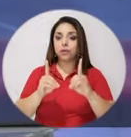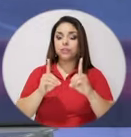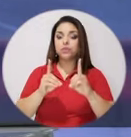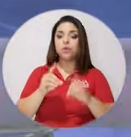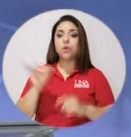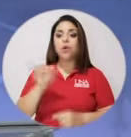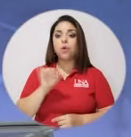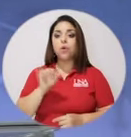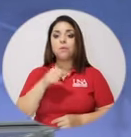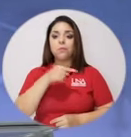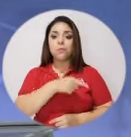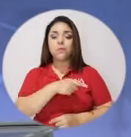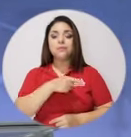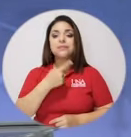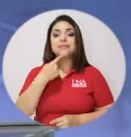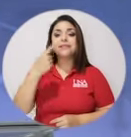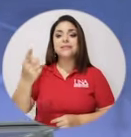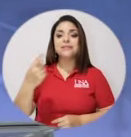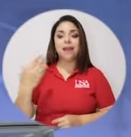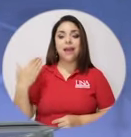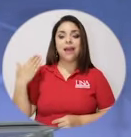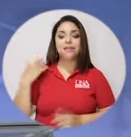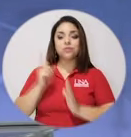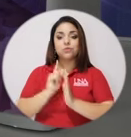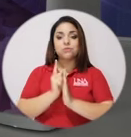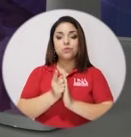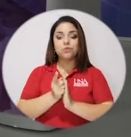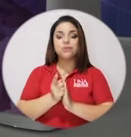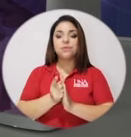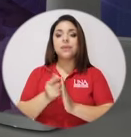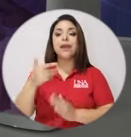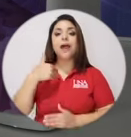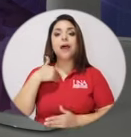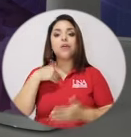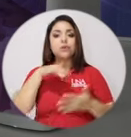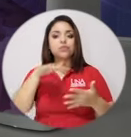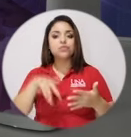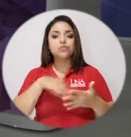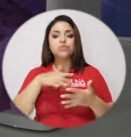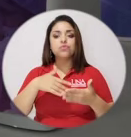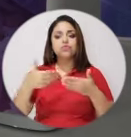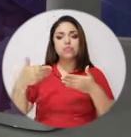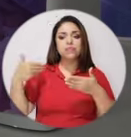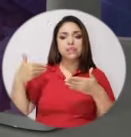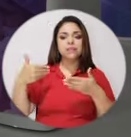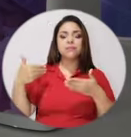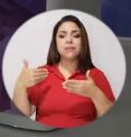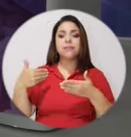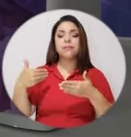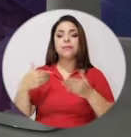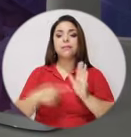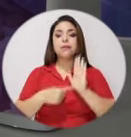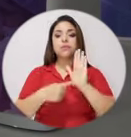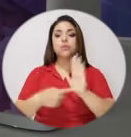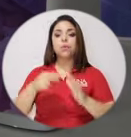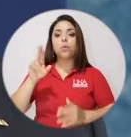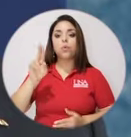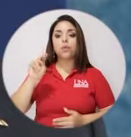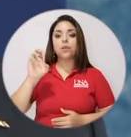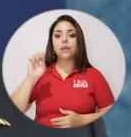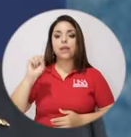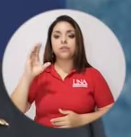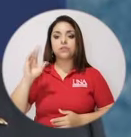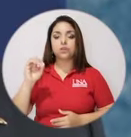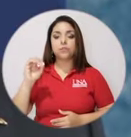llamaba la atención hace unos minutos, hay un estudio que recientemente presentó la UNESCO y